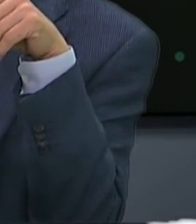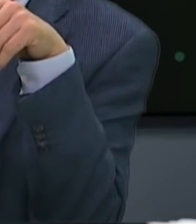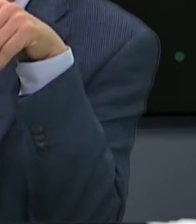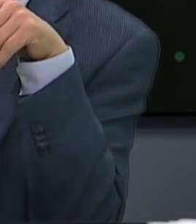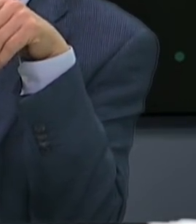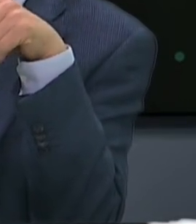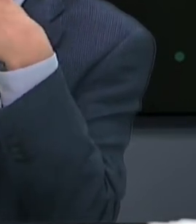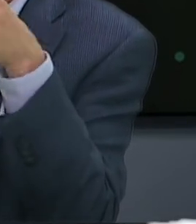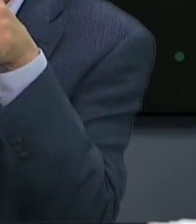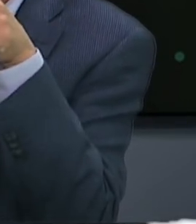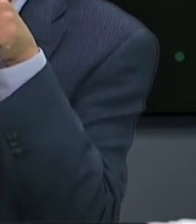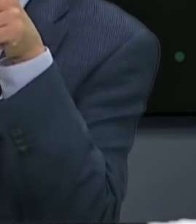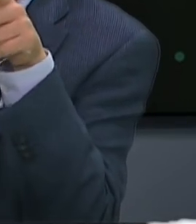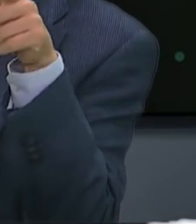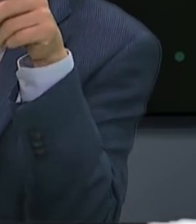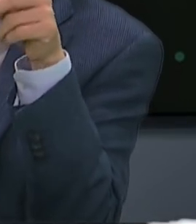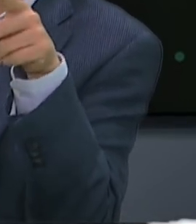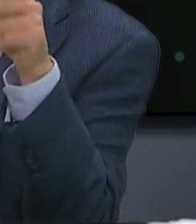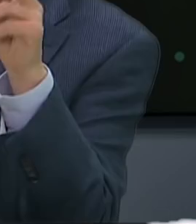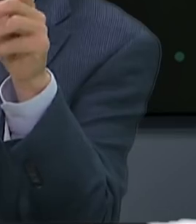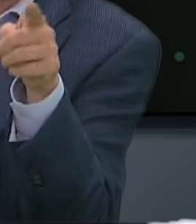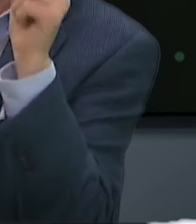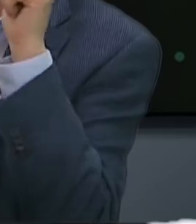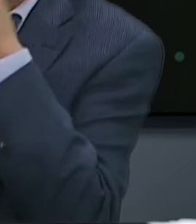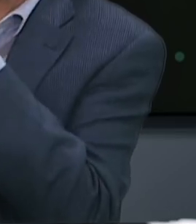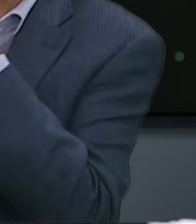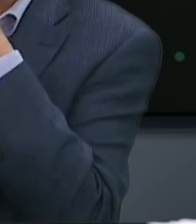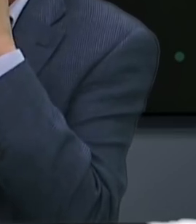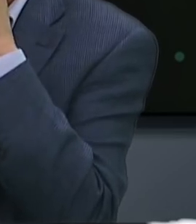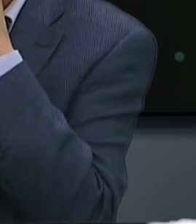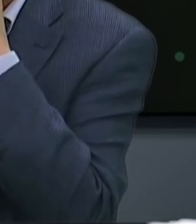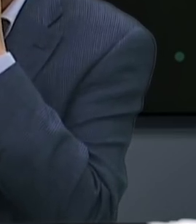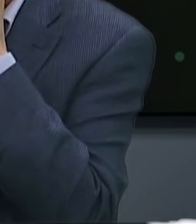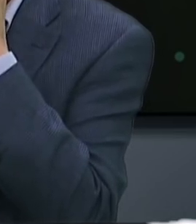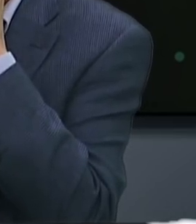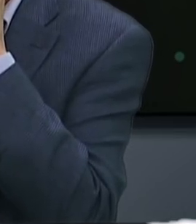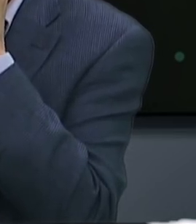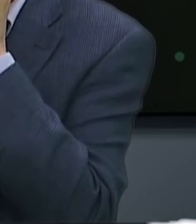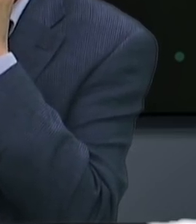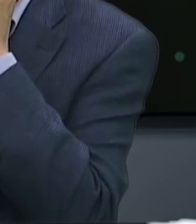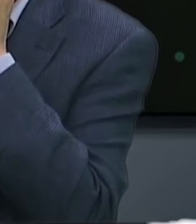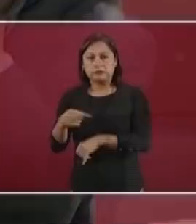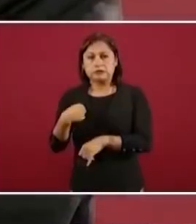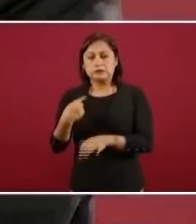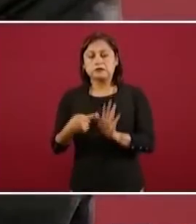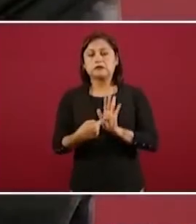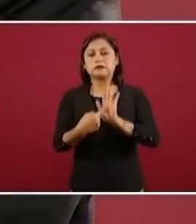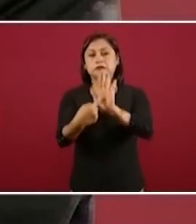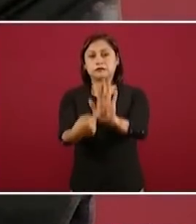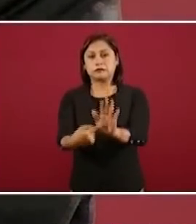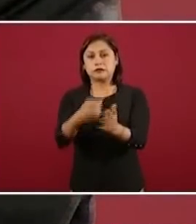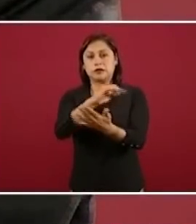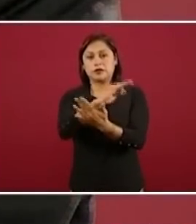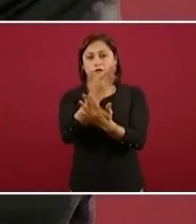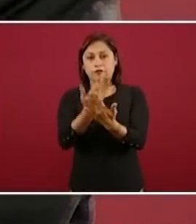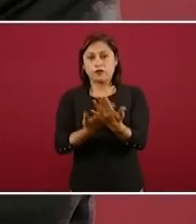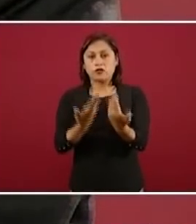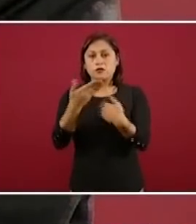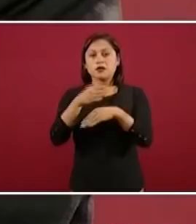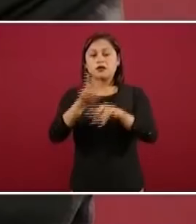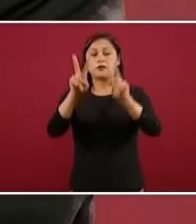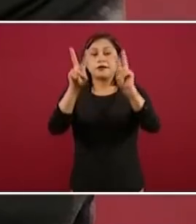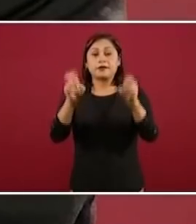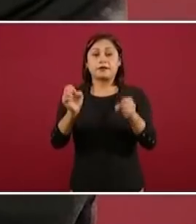claudia sheinbaum y también se llevó su florecita lo dijo así un informe sobre seguridad